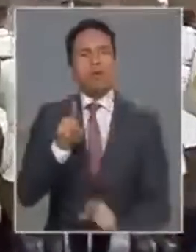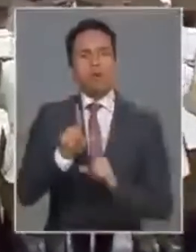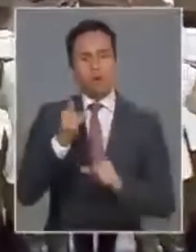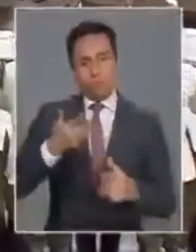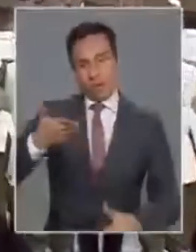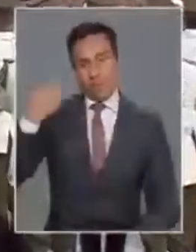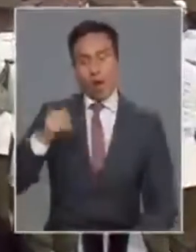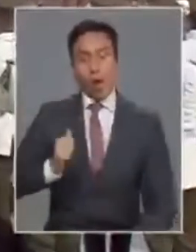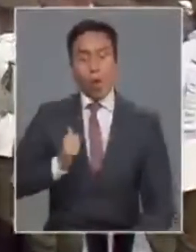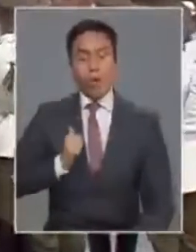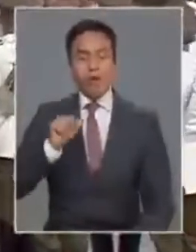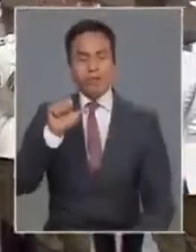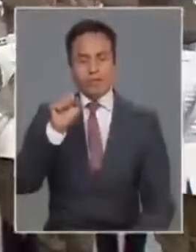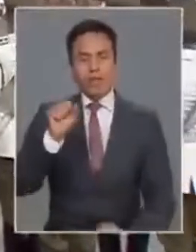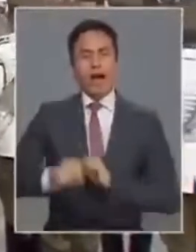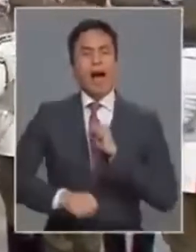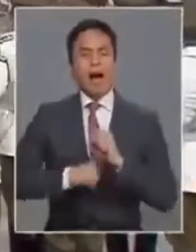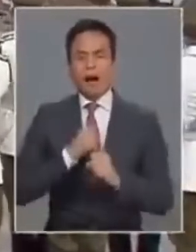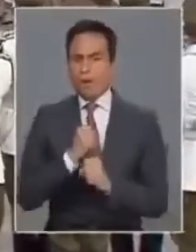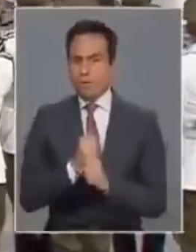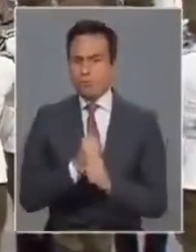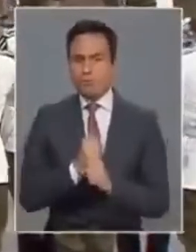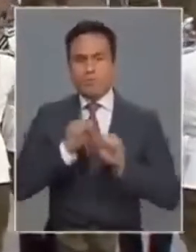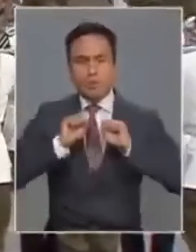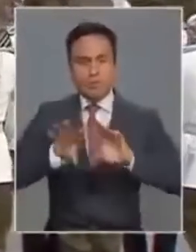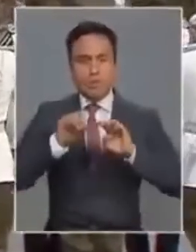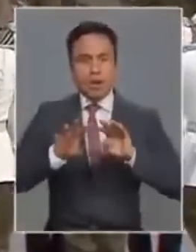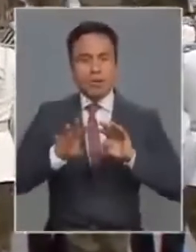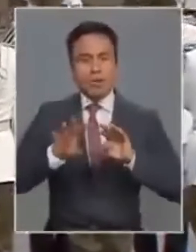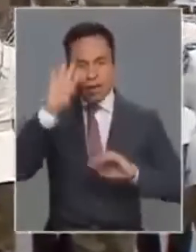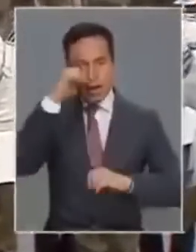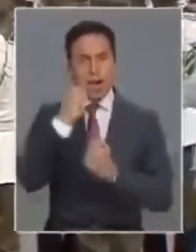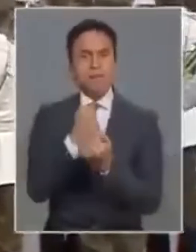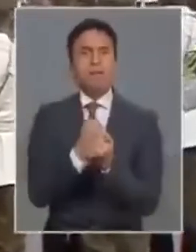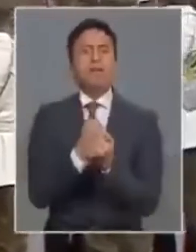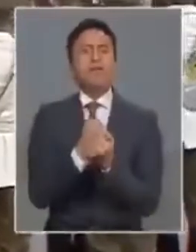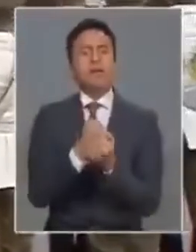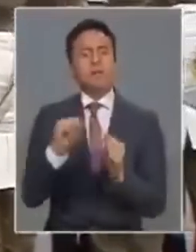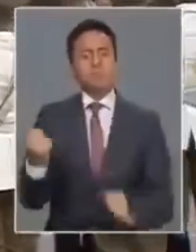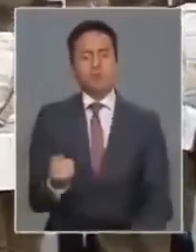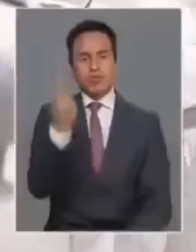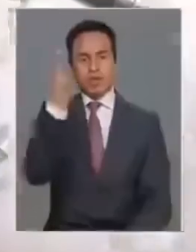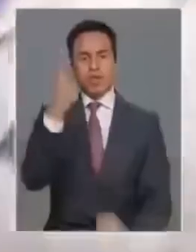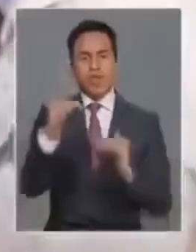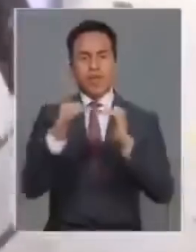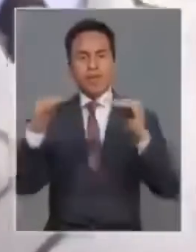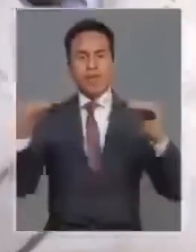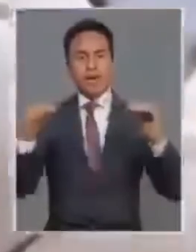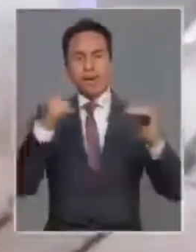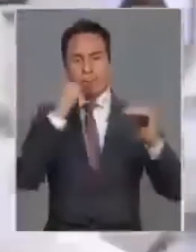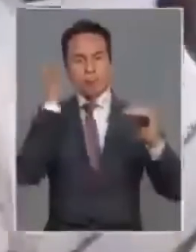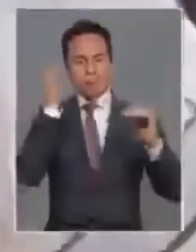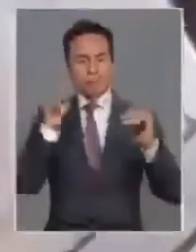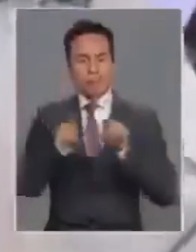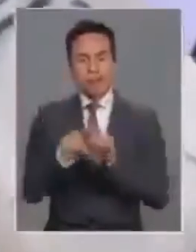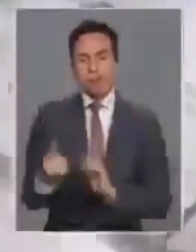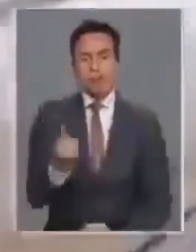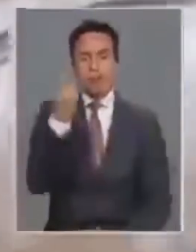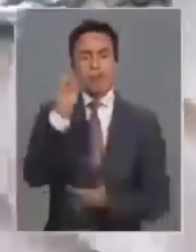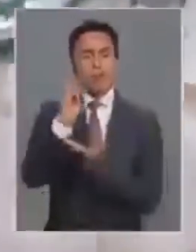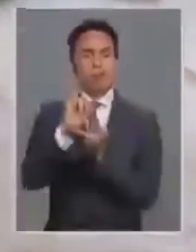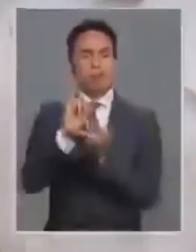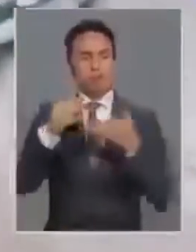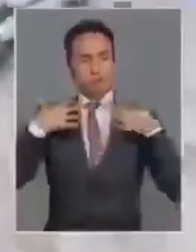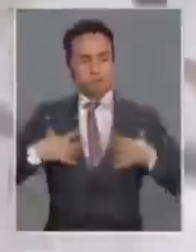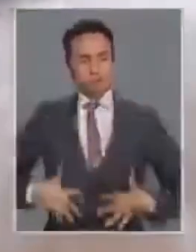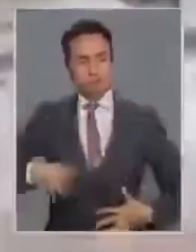con la mejor intención, es simplemente una curiosidad de extranjeros que quisiéramos saber algo de su bonito país. Entonces, por eso,